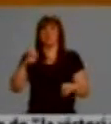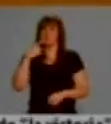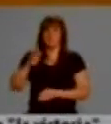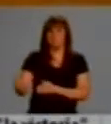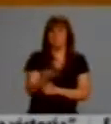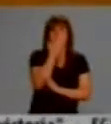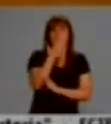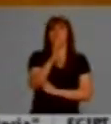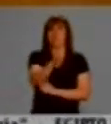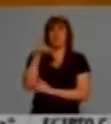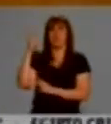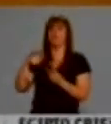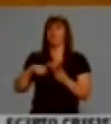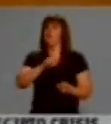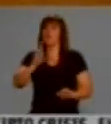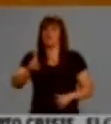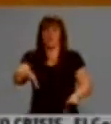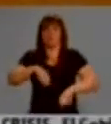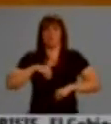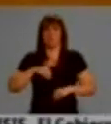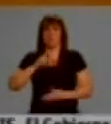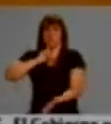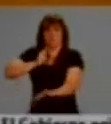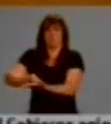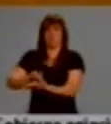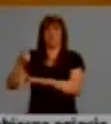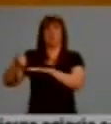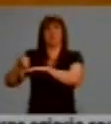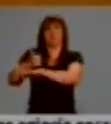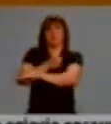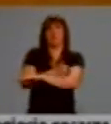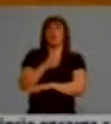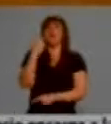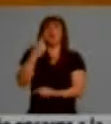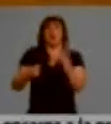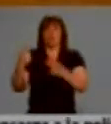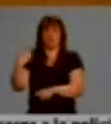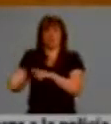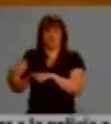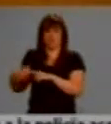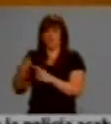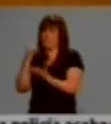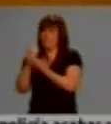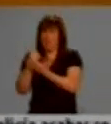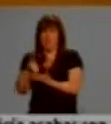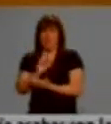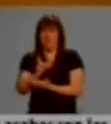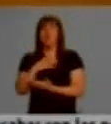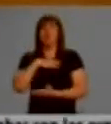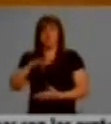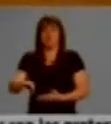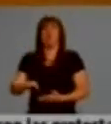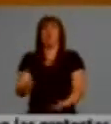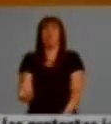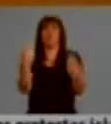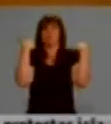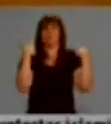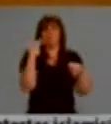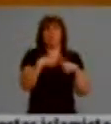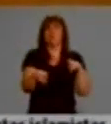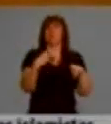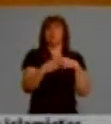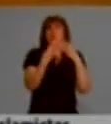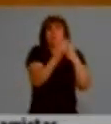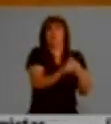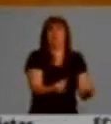delito o la no aceptación por los tribunales de determinados medios de prueba, no la prueba en sí, pueden disolver la responsabilidad política